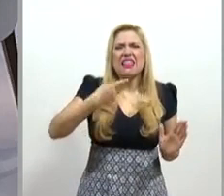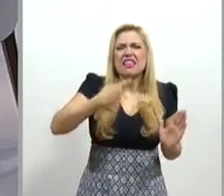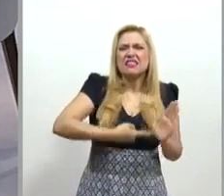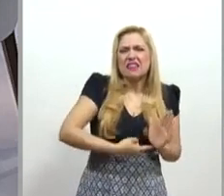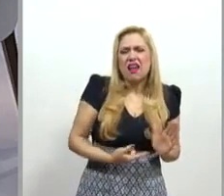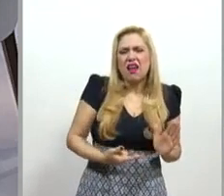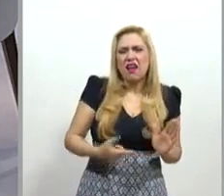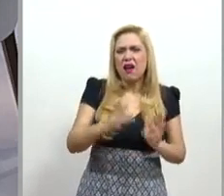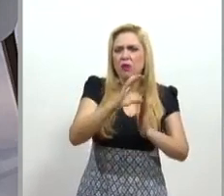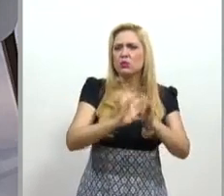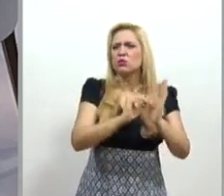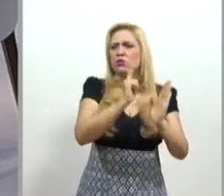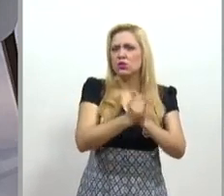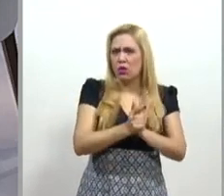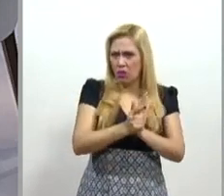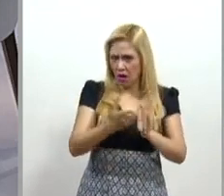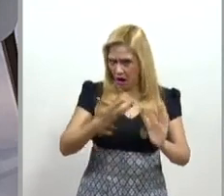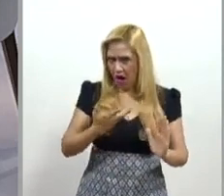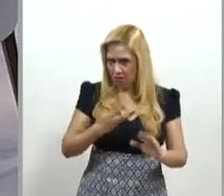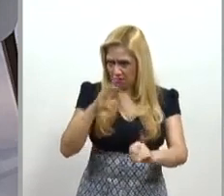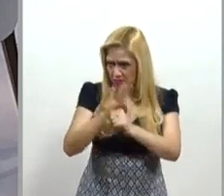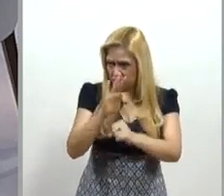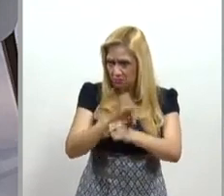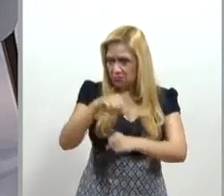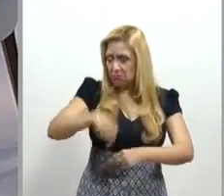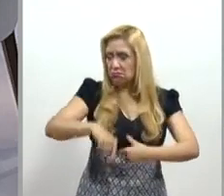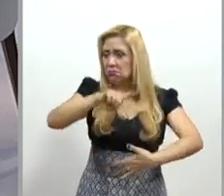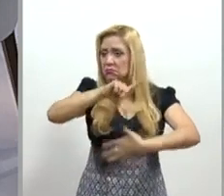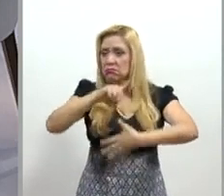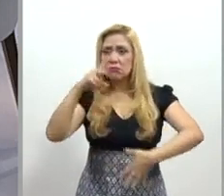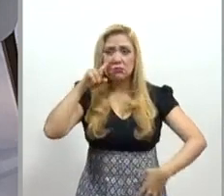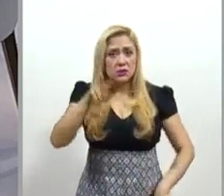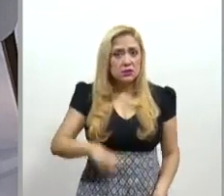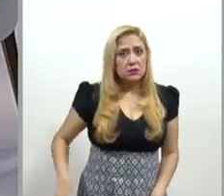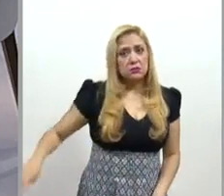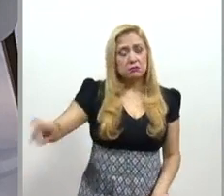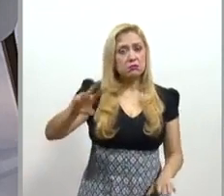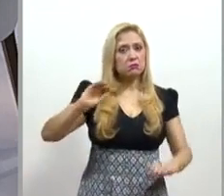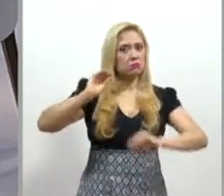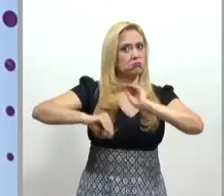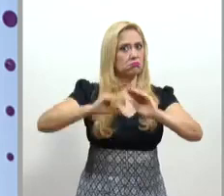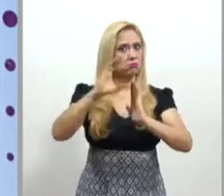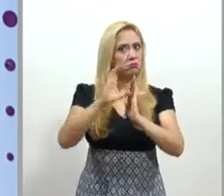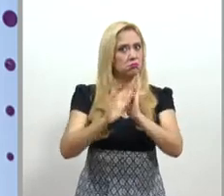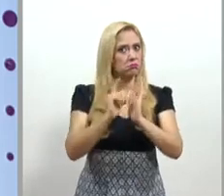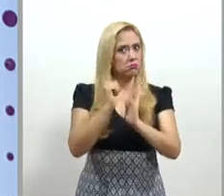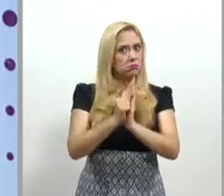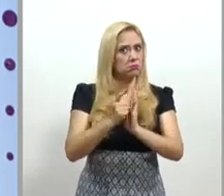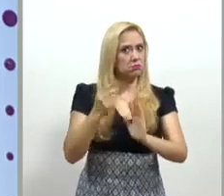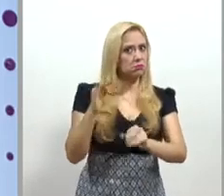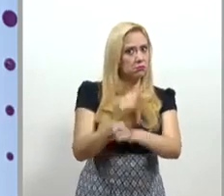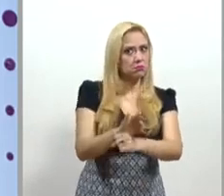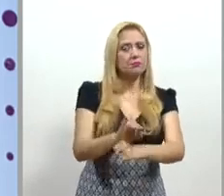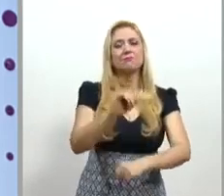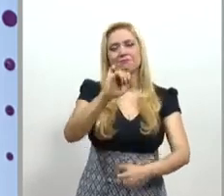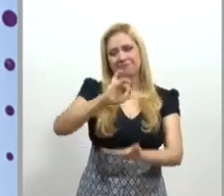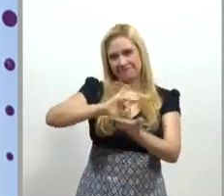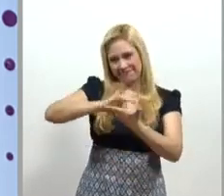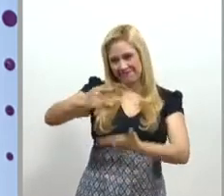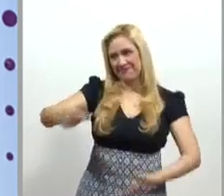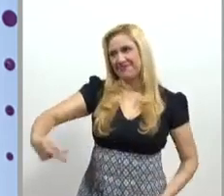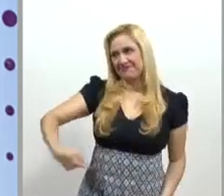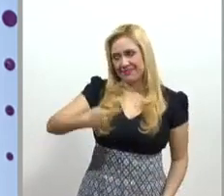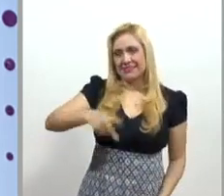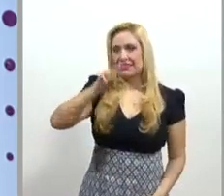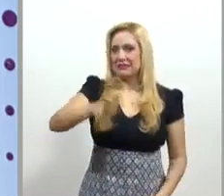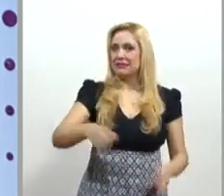el derecho al medio ambiente? Y si ves, digamos, en Latinoamérica una tendencia también a constitucionalizar el tema. Sí, gracias Roberto por la pregunta, porque es muy